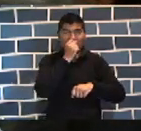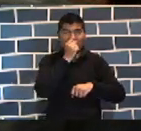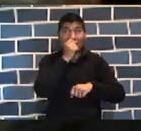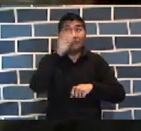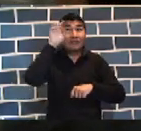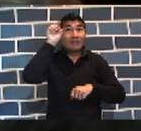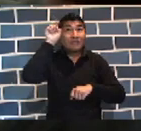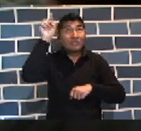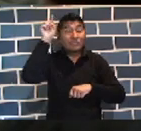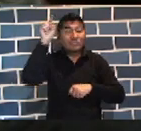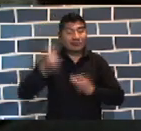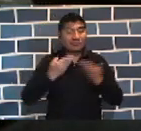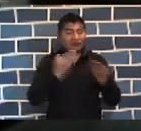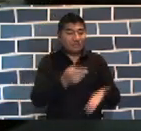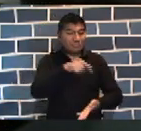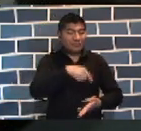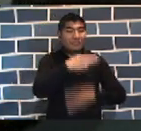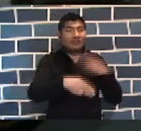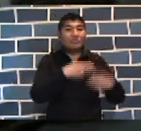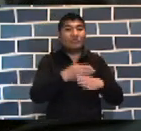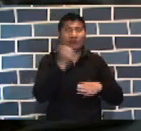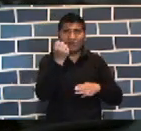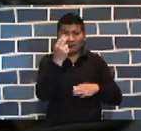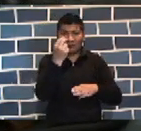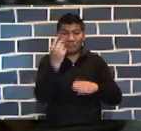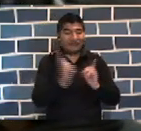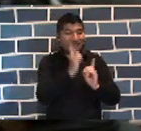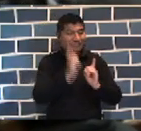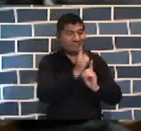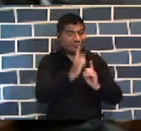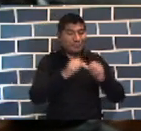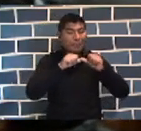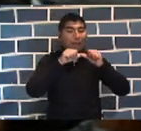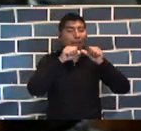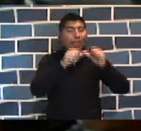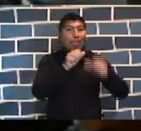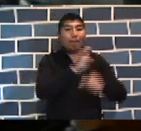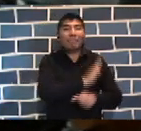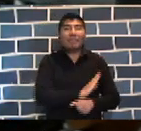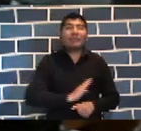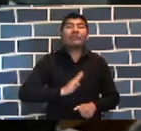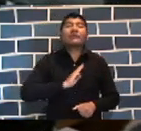Él dejó en este mundo a sus discípulos para continuar su misión,